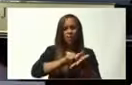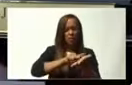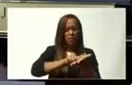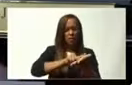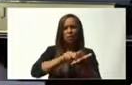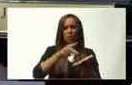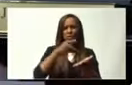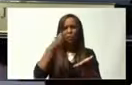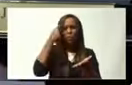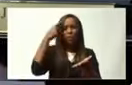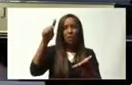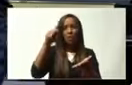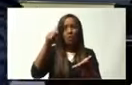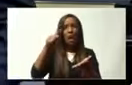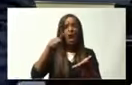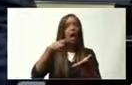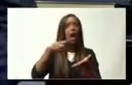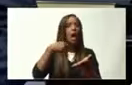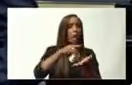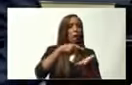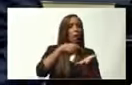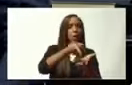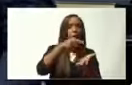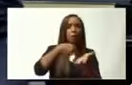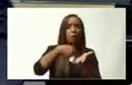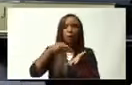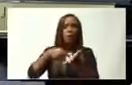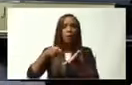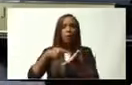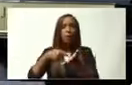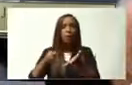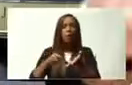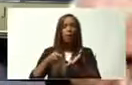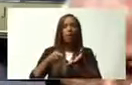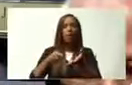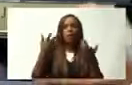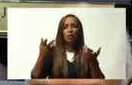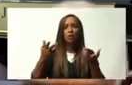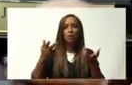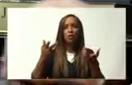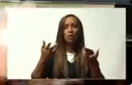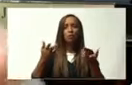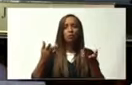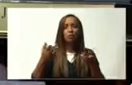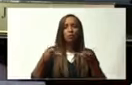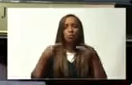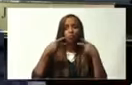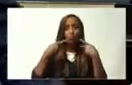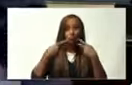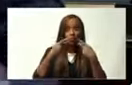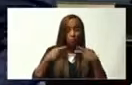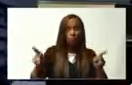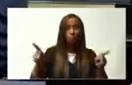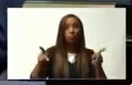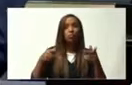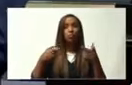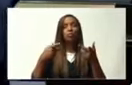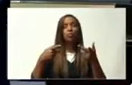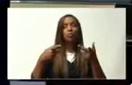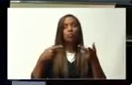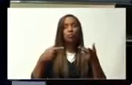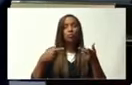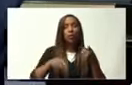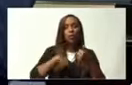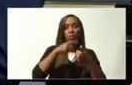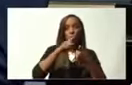de soporte presupuestario, es para gastarlo en publicidad. Porque eso sí podemos decir este